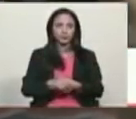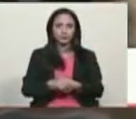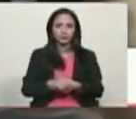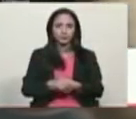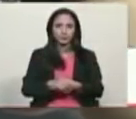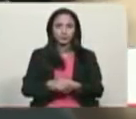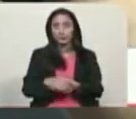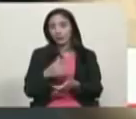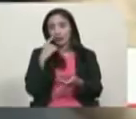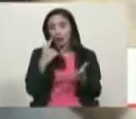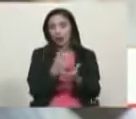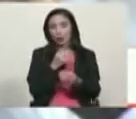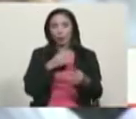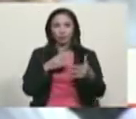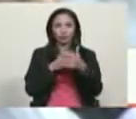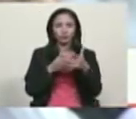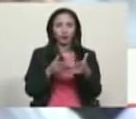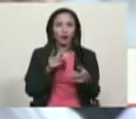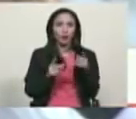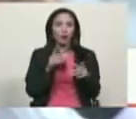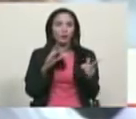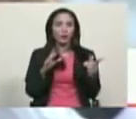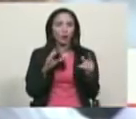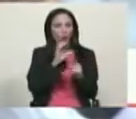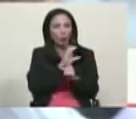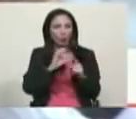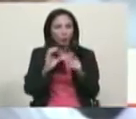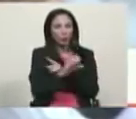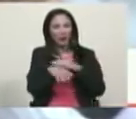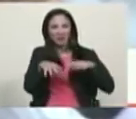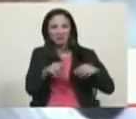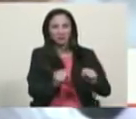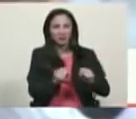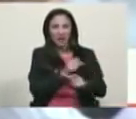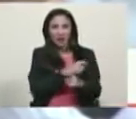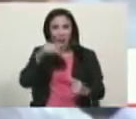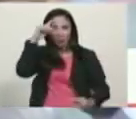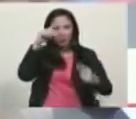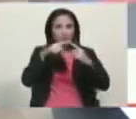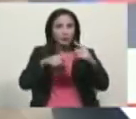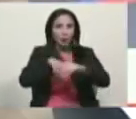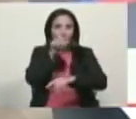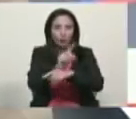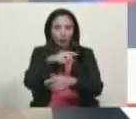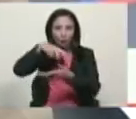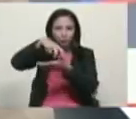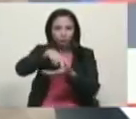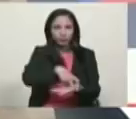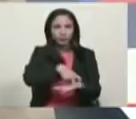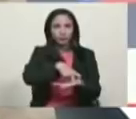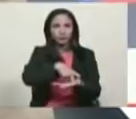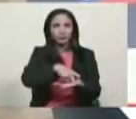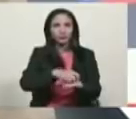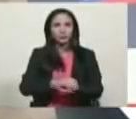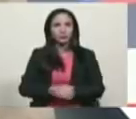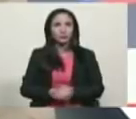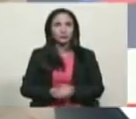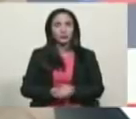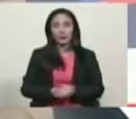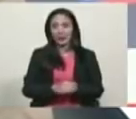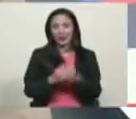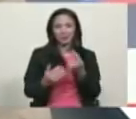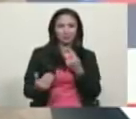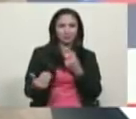Rebelarse contra la cultura dominante que pretende esclavizarnos. De rebelarse contra